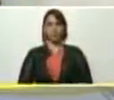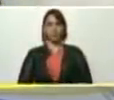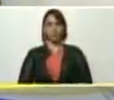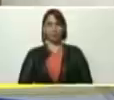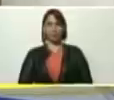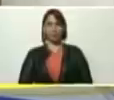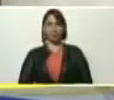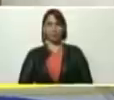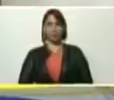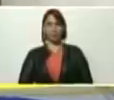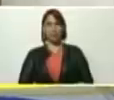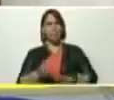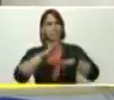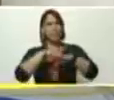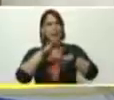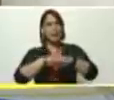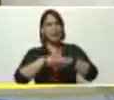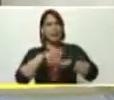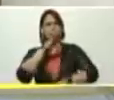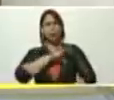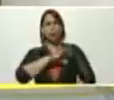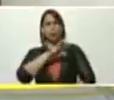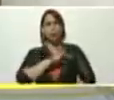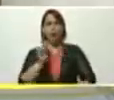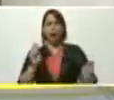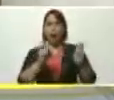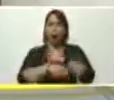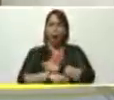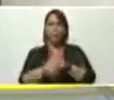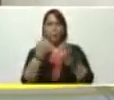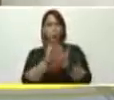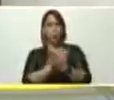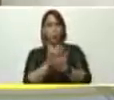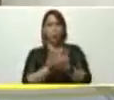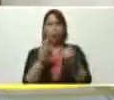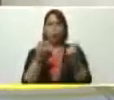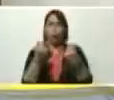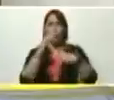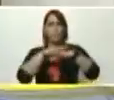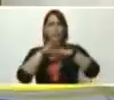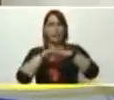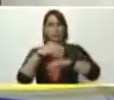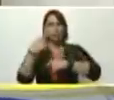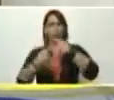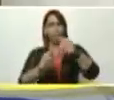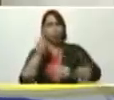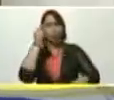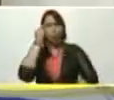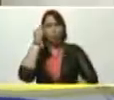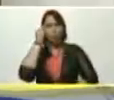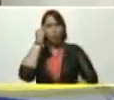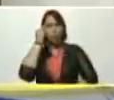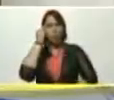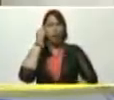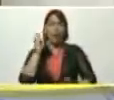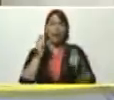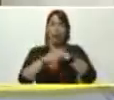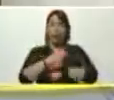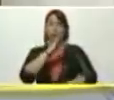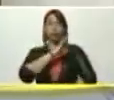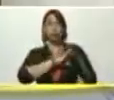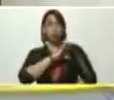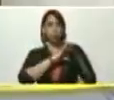suceden en la sociedad, los cambios económicos que suceden todos los días, los cambios